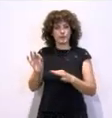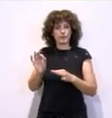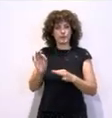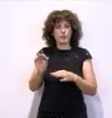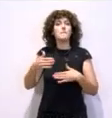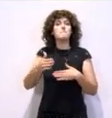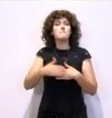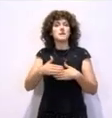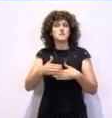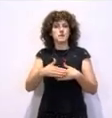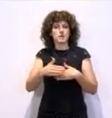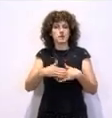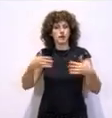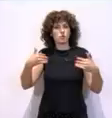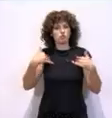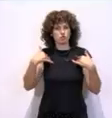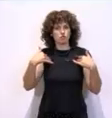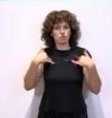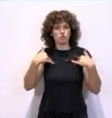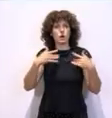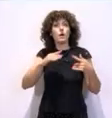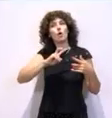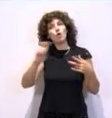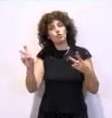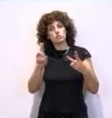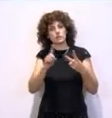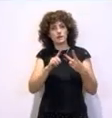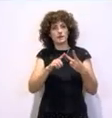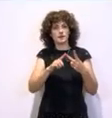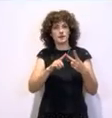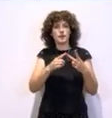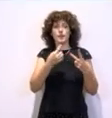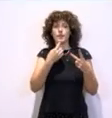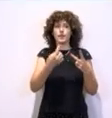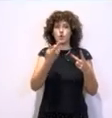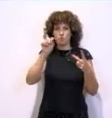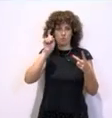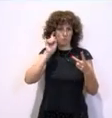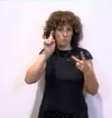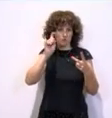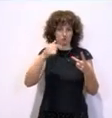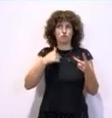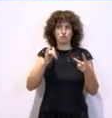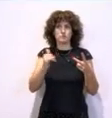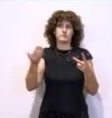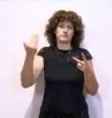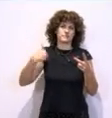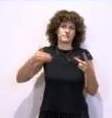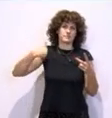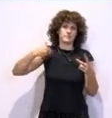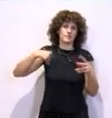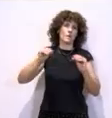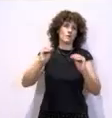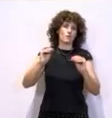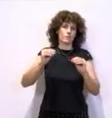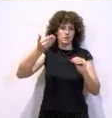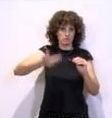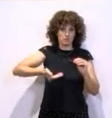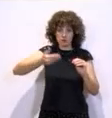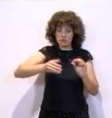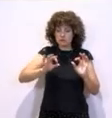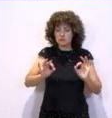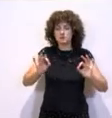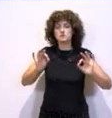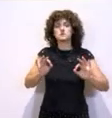minimizarás tu sufrimiento. Pero otra de las posibilidades era algo que decía un profesor que yo tuve también en aquellos años de formación, que tan importantes son, ¿verdad?